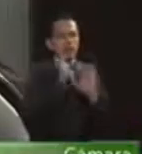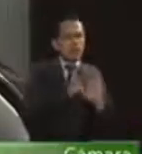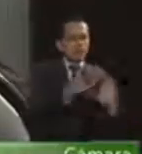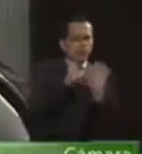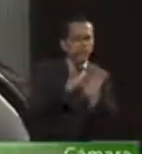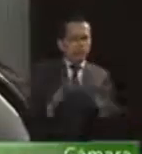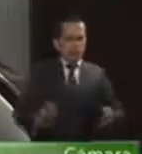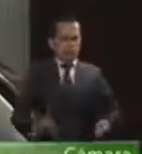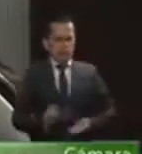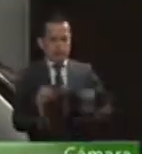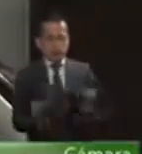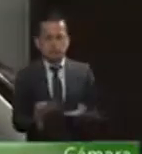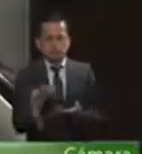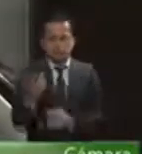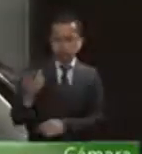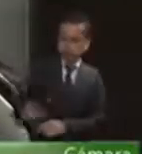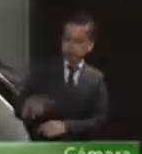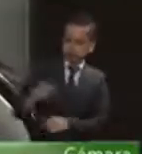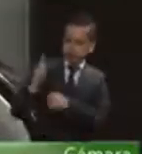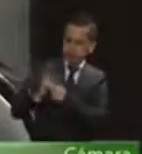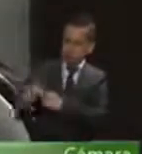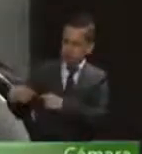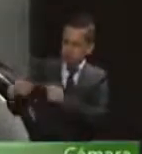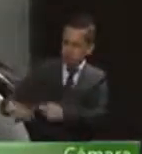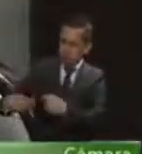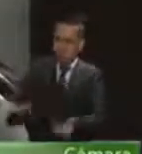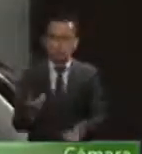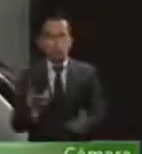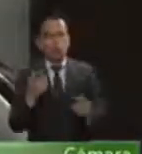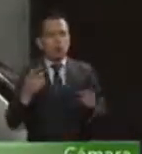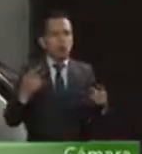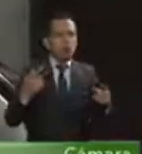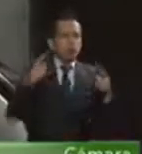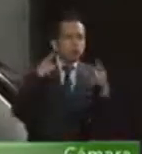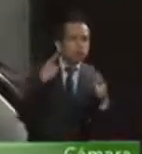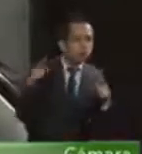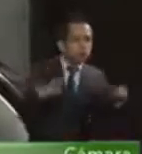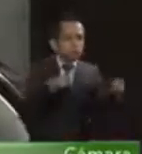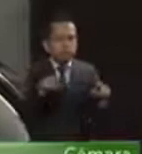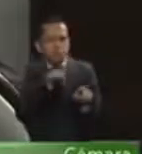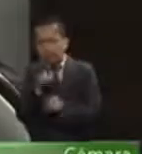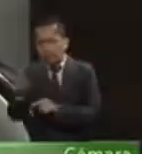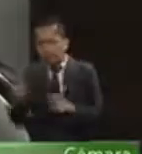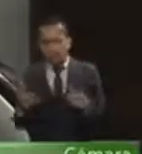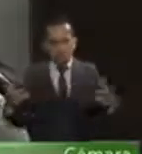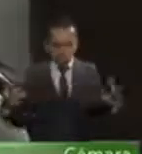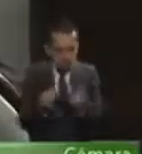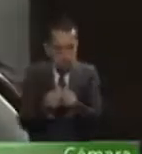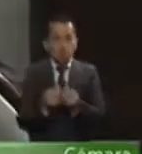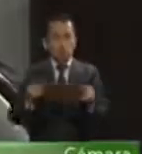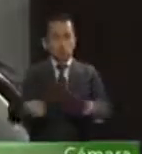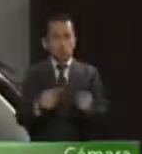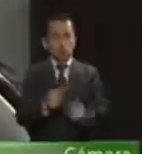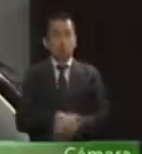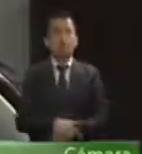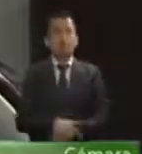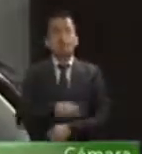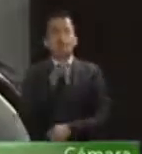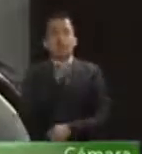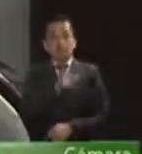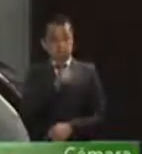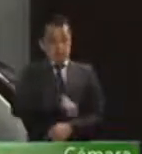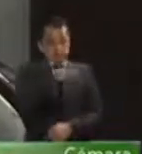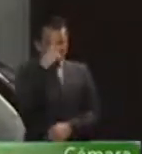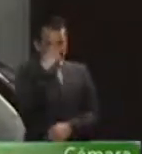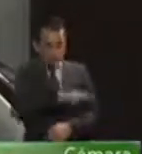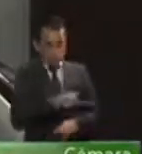la mezcla de sonidos, instrumental, entre otras, la música mexicana ha estado inmersa en el desarrollo de